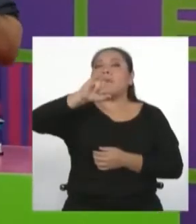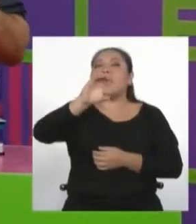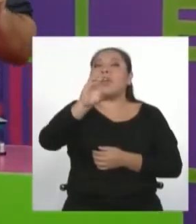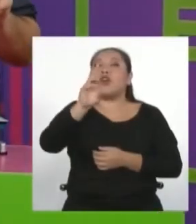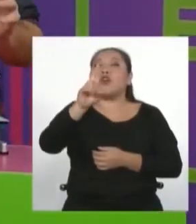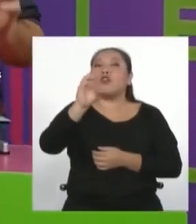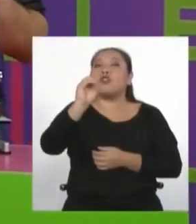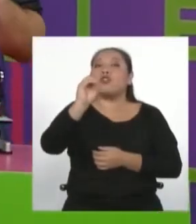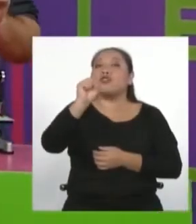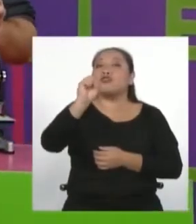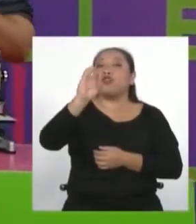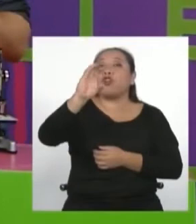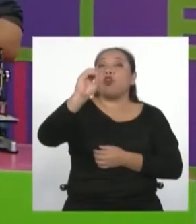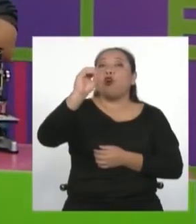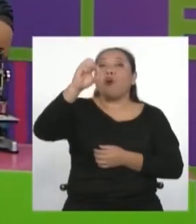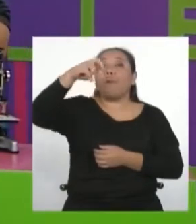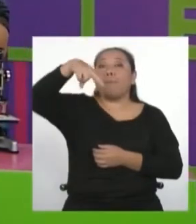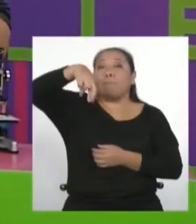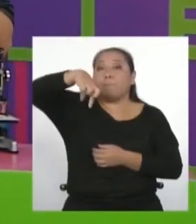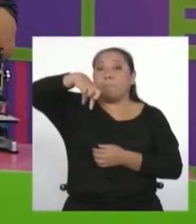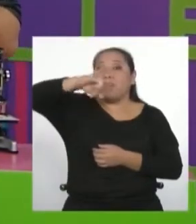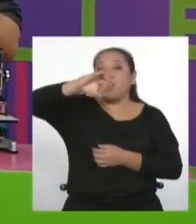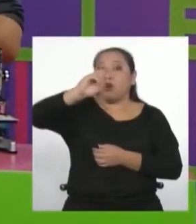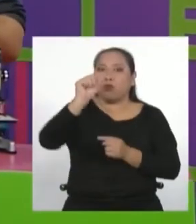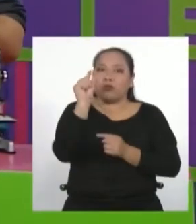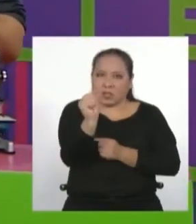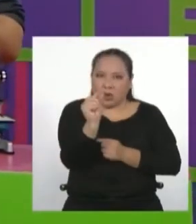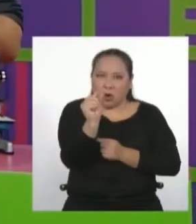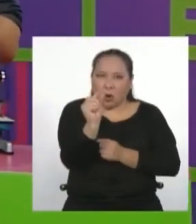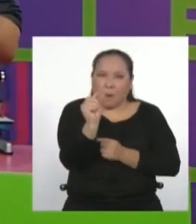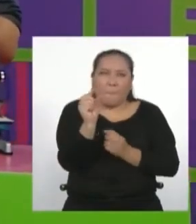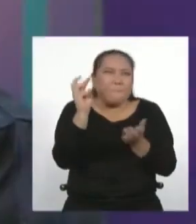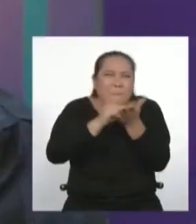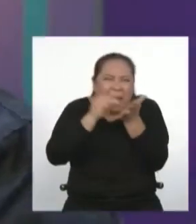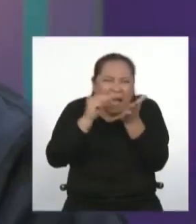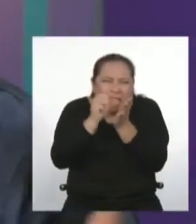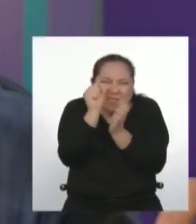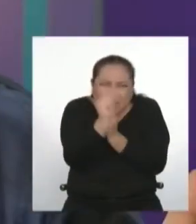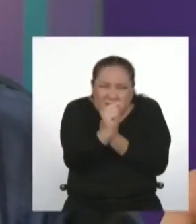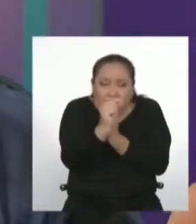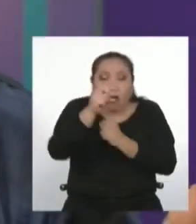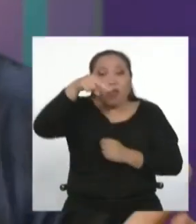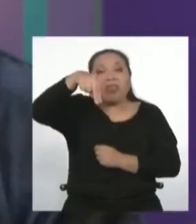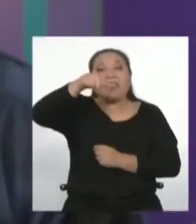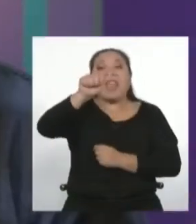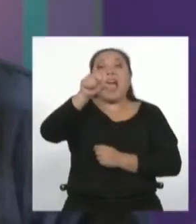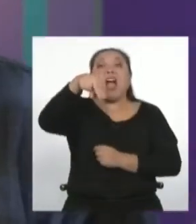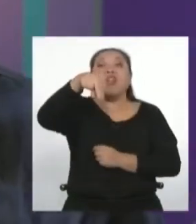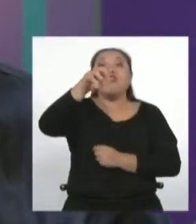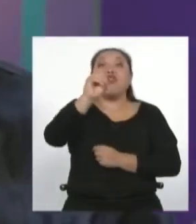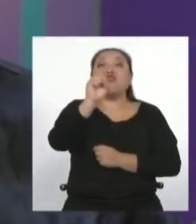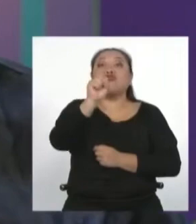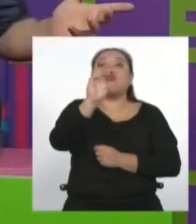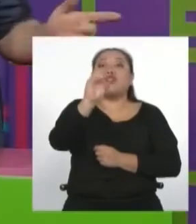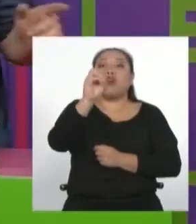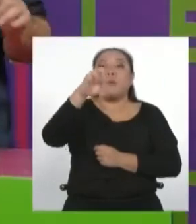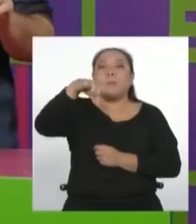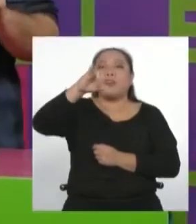más pequeño le decimos nanoscópico. Pero además de verse tan increíble, ¿por qué es tan